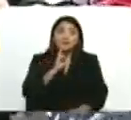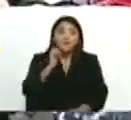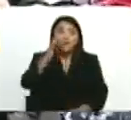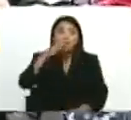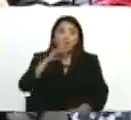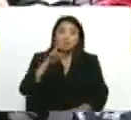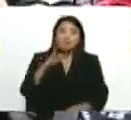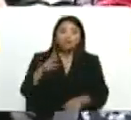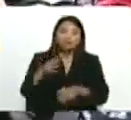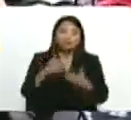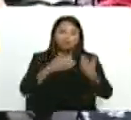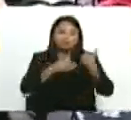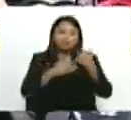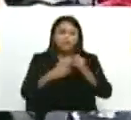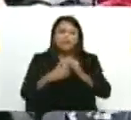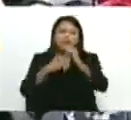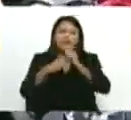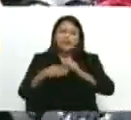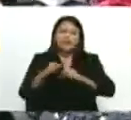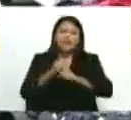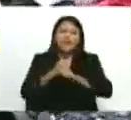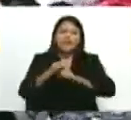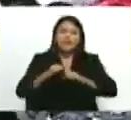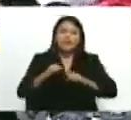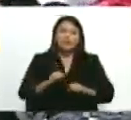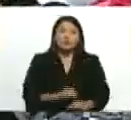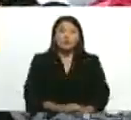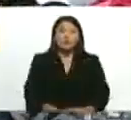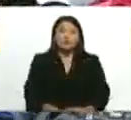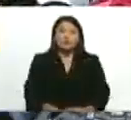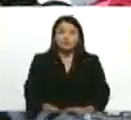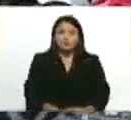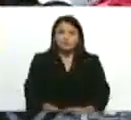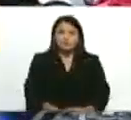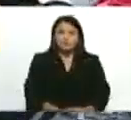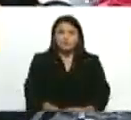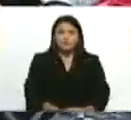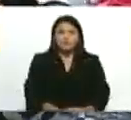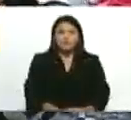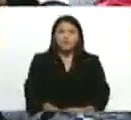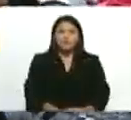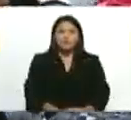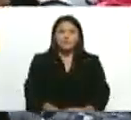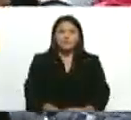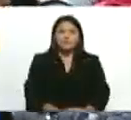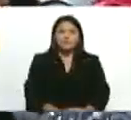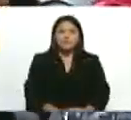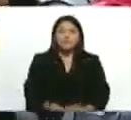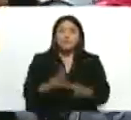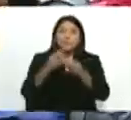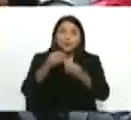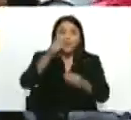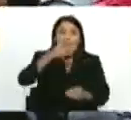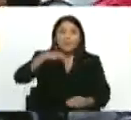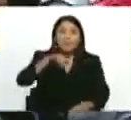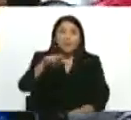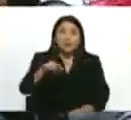pueblo al frente, trabajando, con el gobierno trabajando al lado del pueblo,